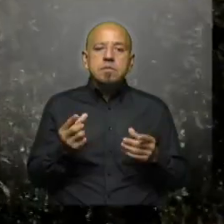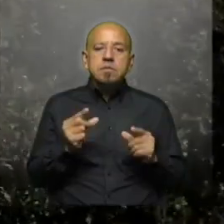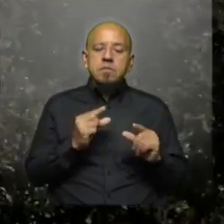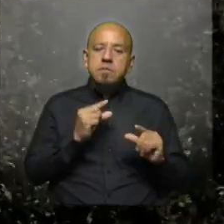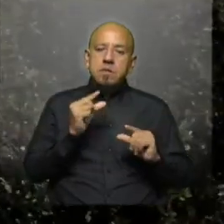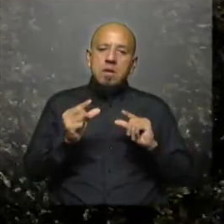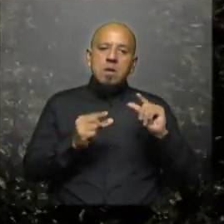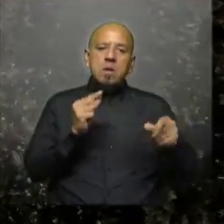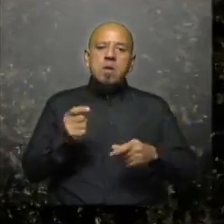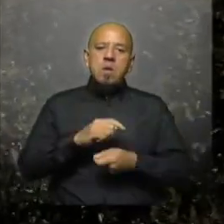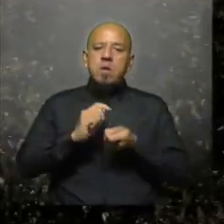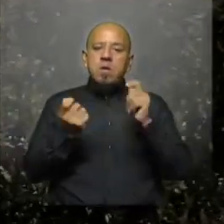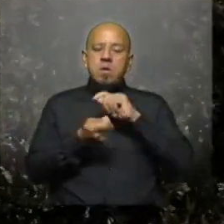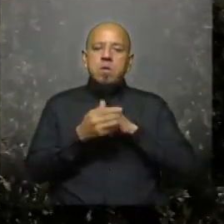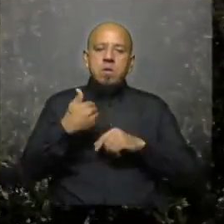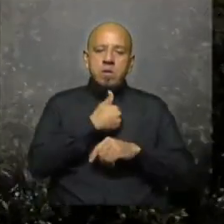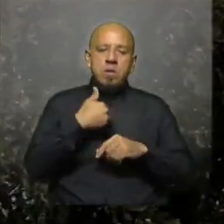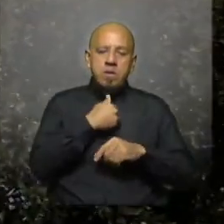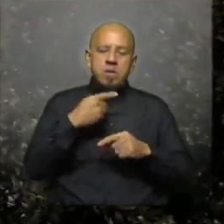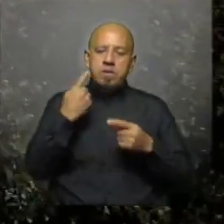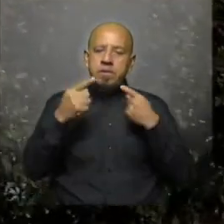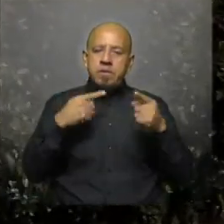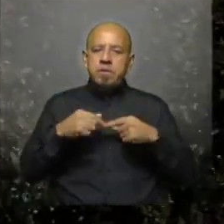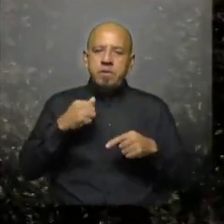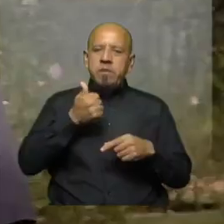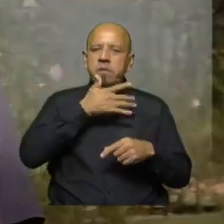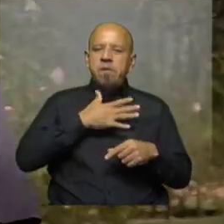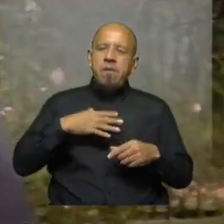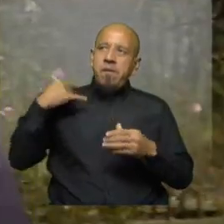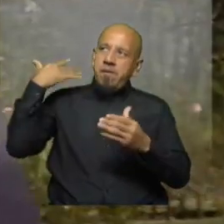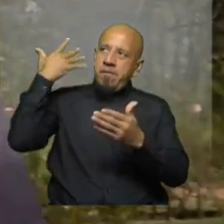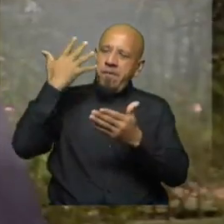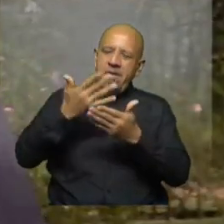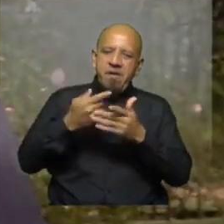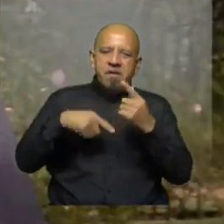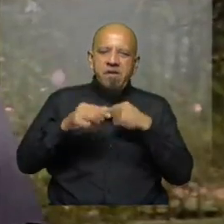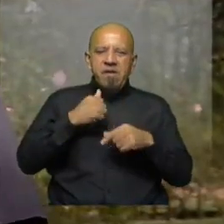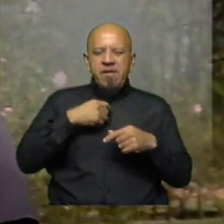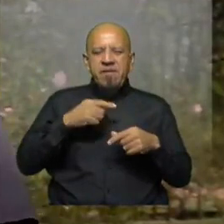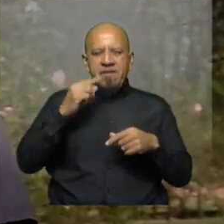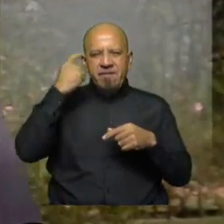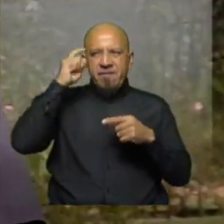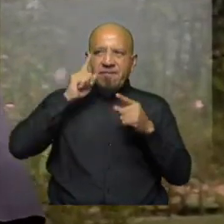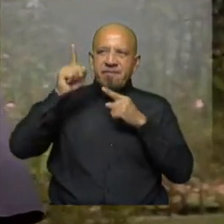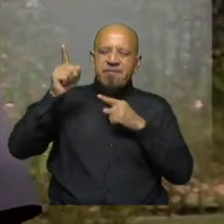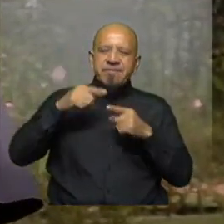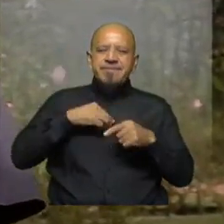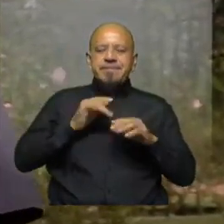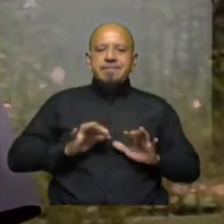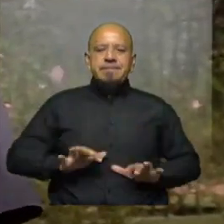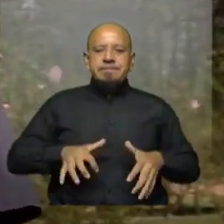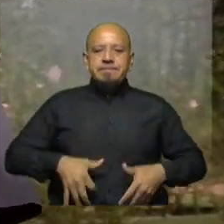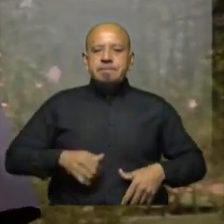asumiendo distintos roles a lo largo de la historia. Ya en la mitología griega aparecían